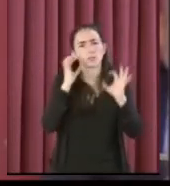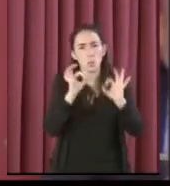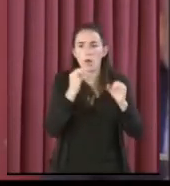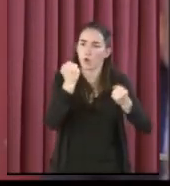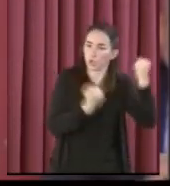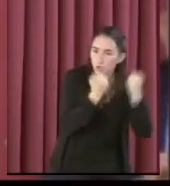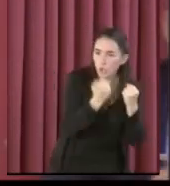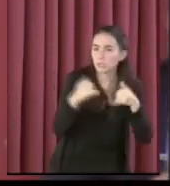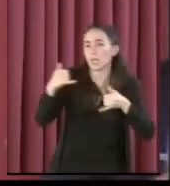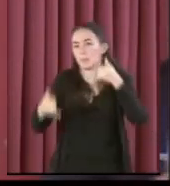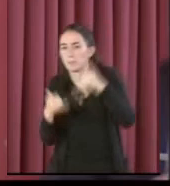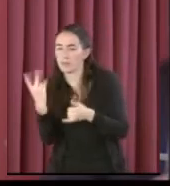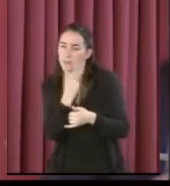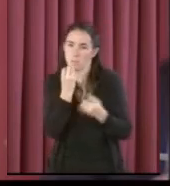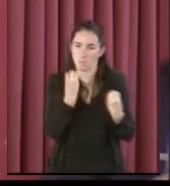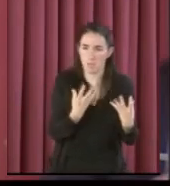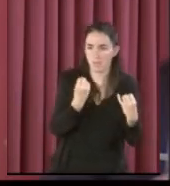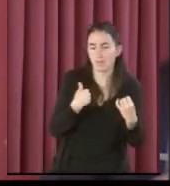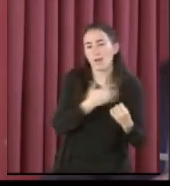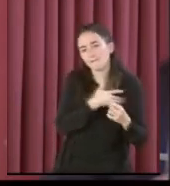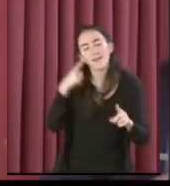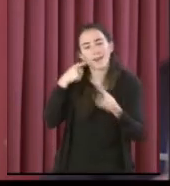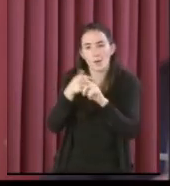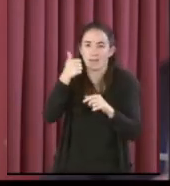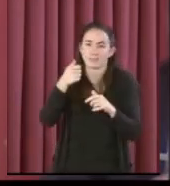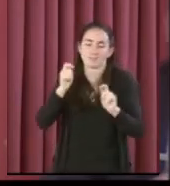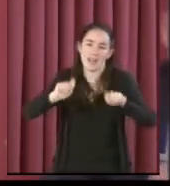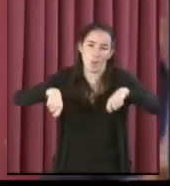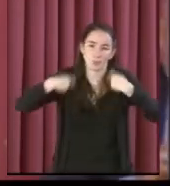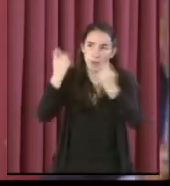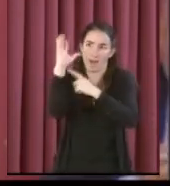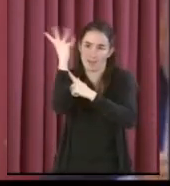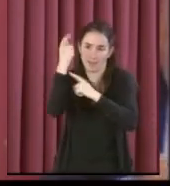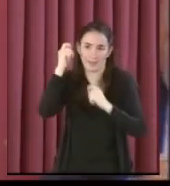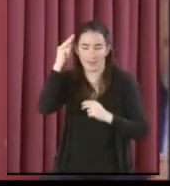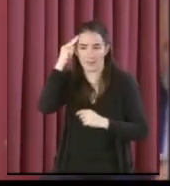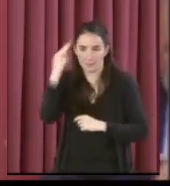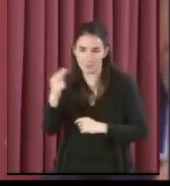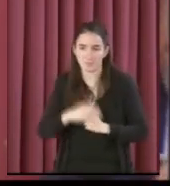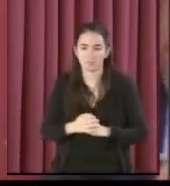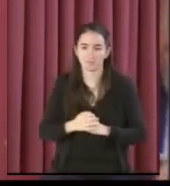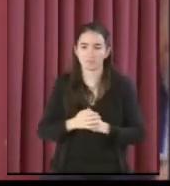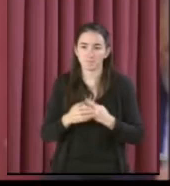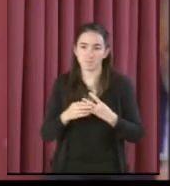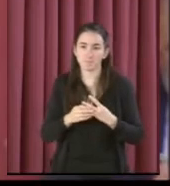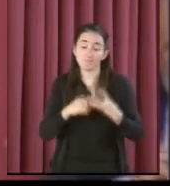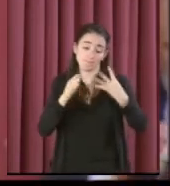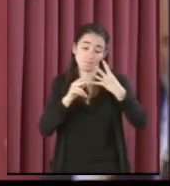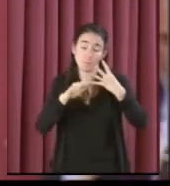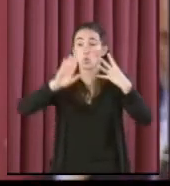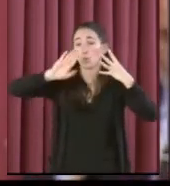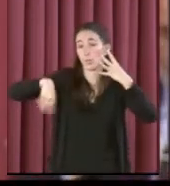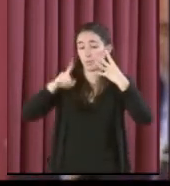estamos apostando por una movilidad más sostenible en Logroño. Y el cuarto de los ejes que les avanzaba al principio de mi